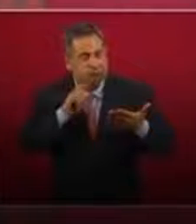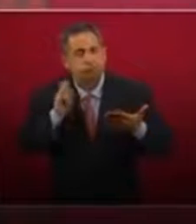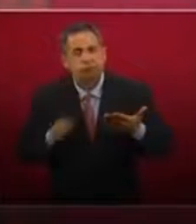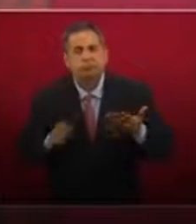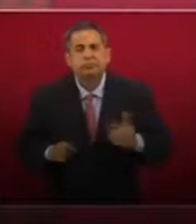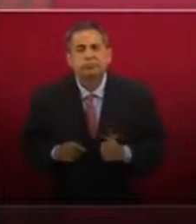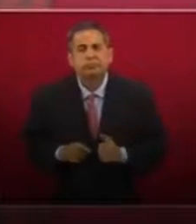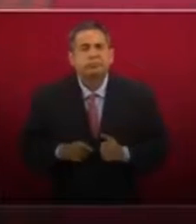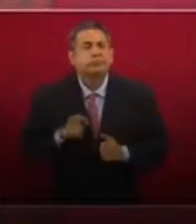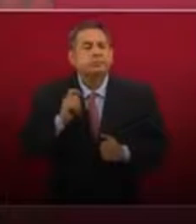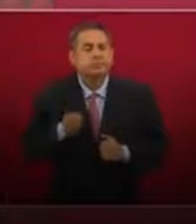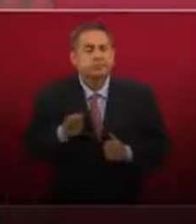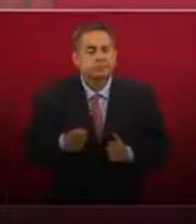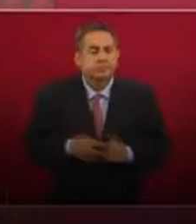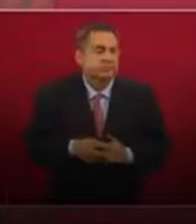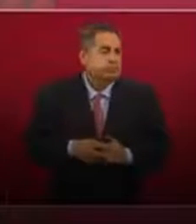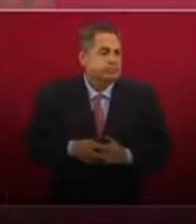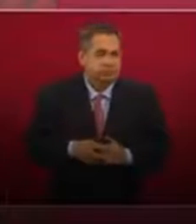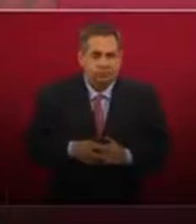que